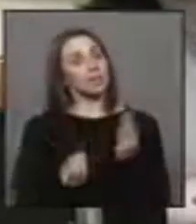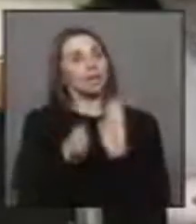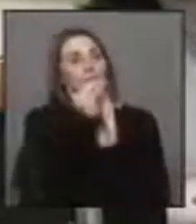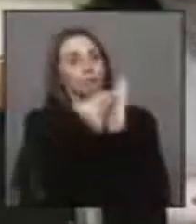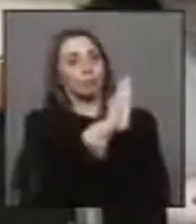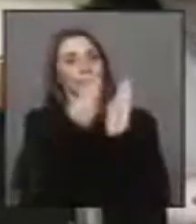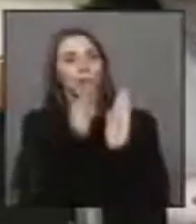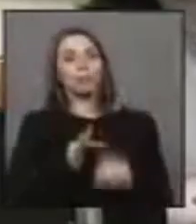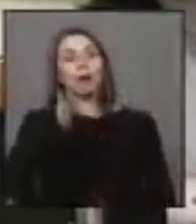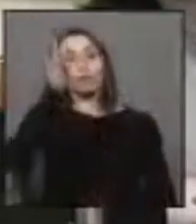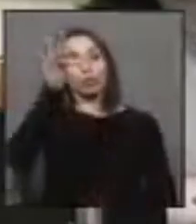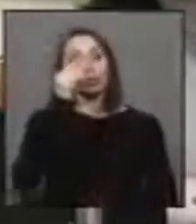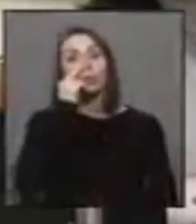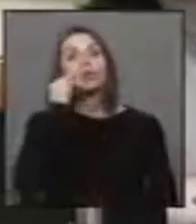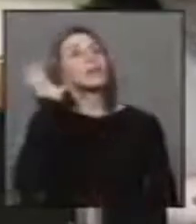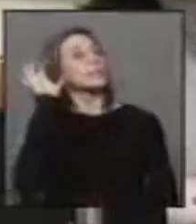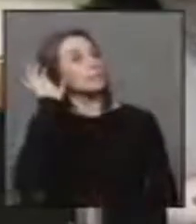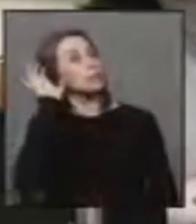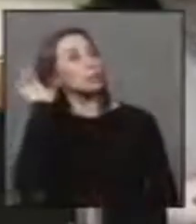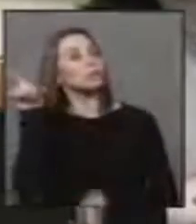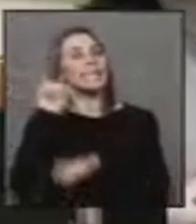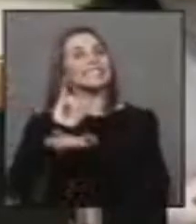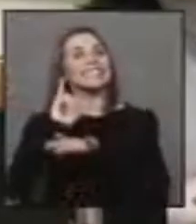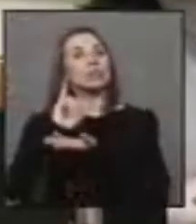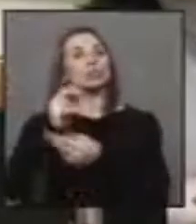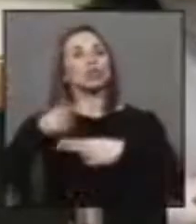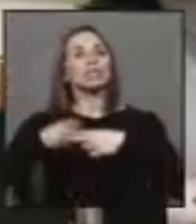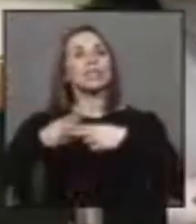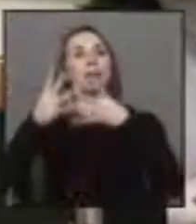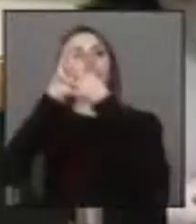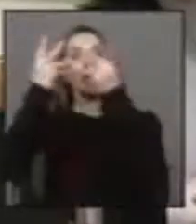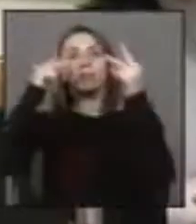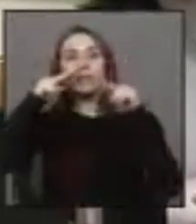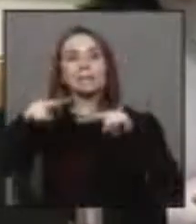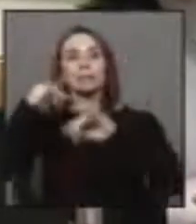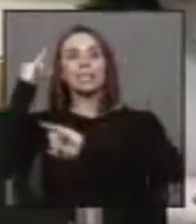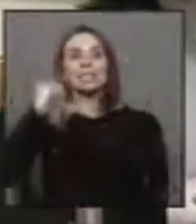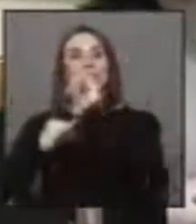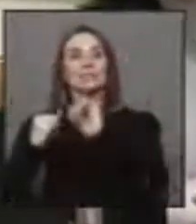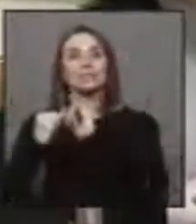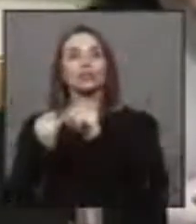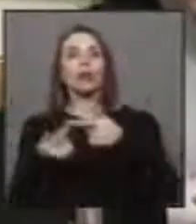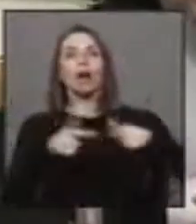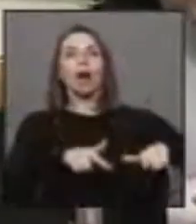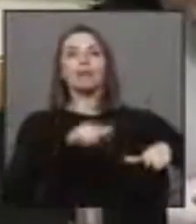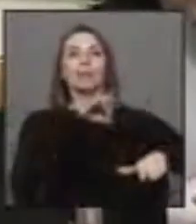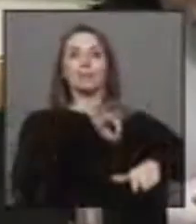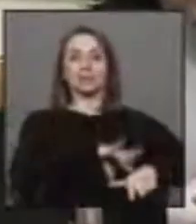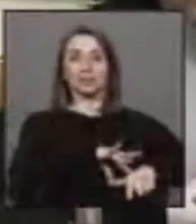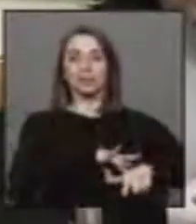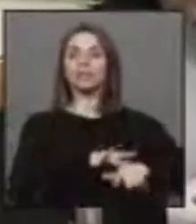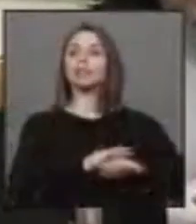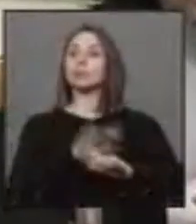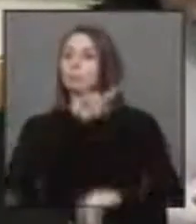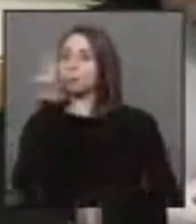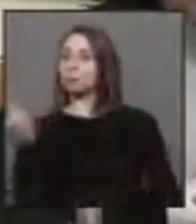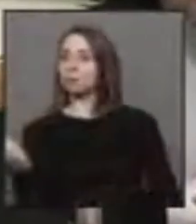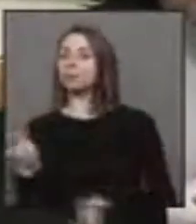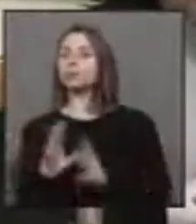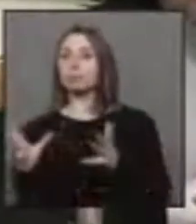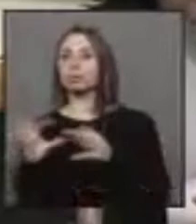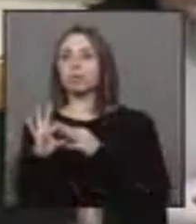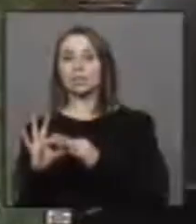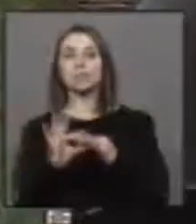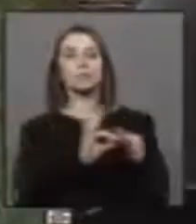en el futuro hay que escuchar ahí a transparencia internacional al capítulo chileno he dicho presidente con dejando esa pregunta Muchas gracias